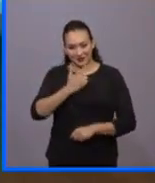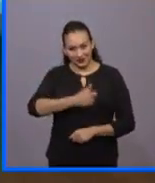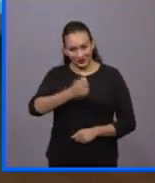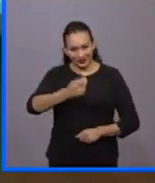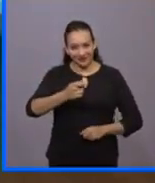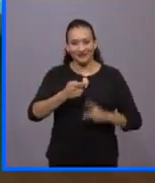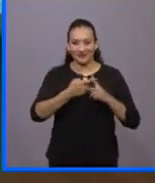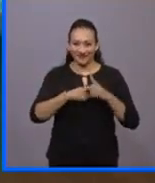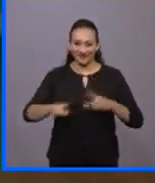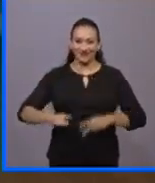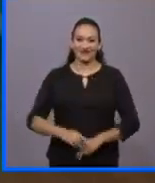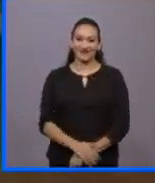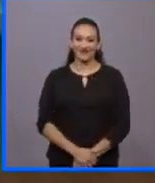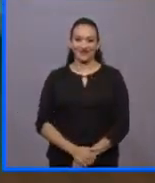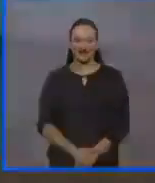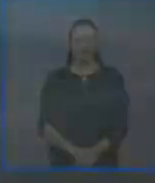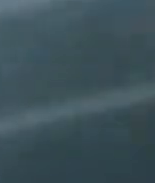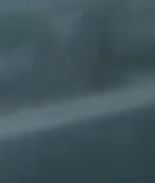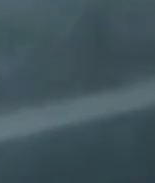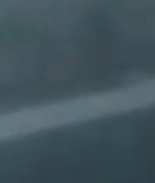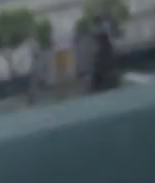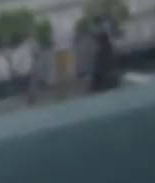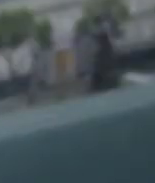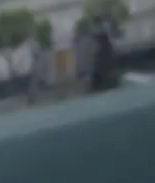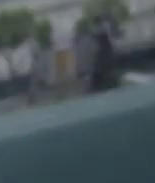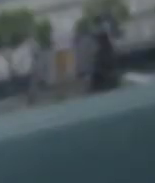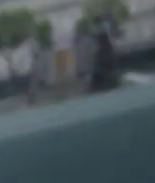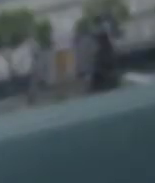mexicana. Comenzamos.